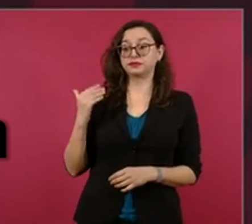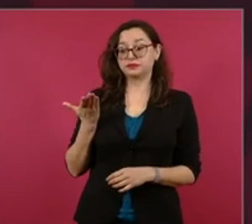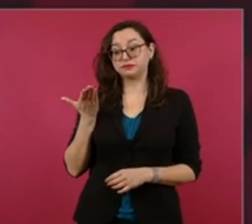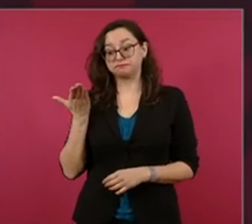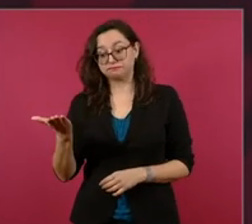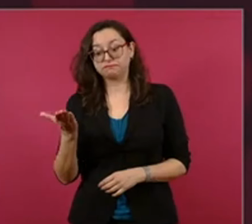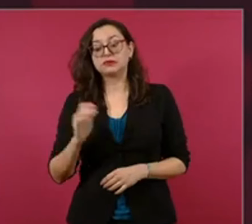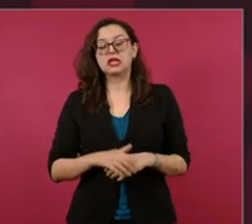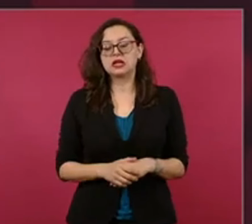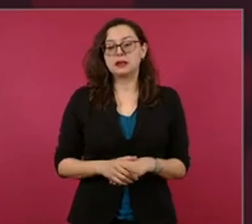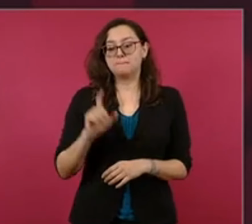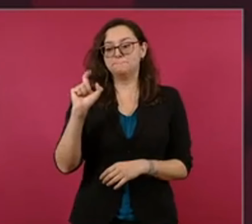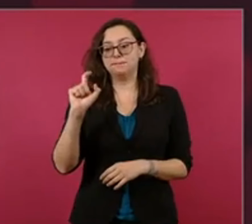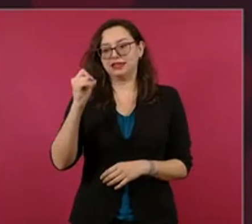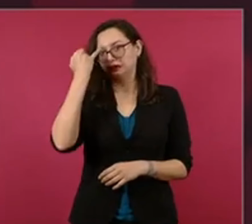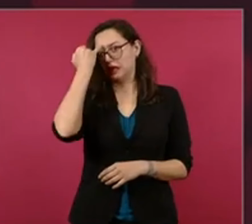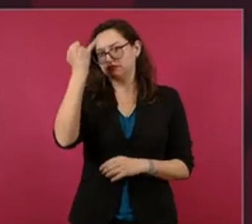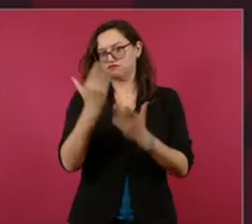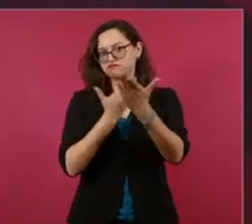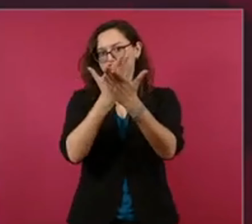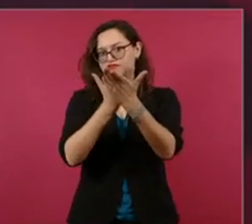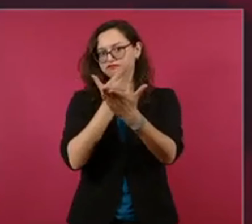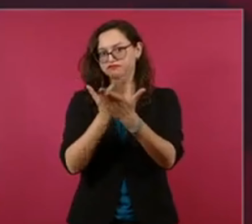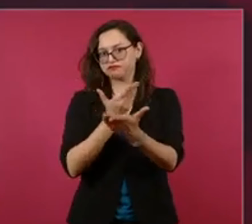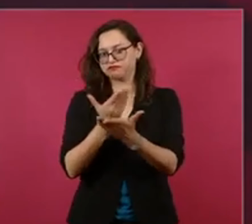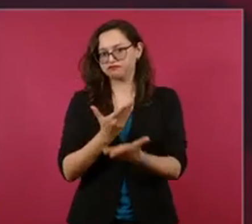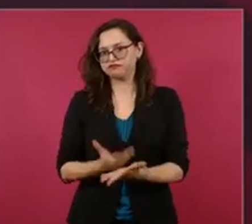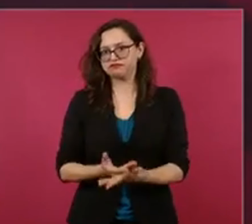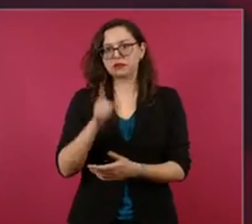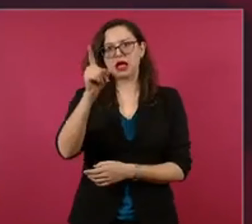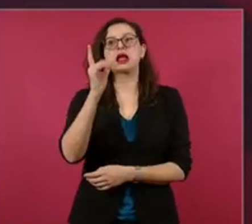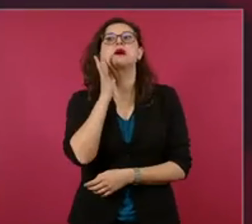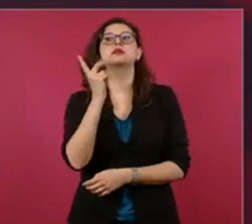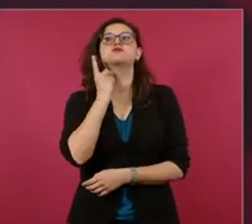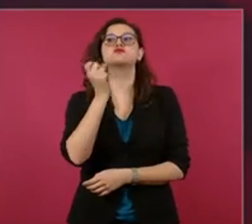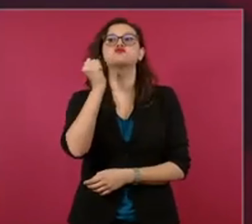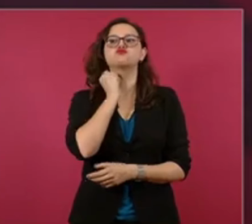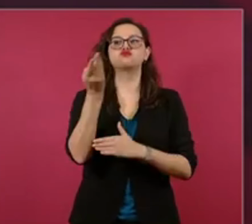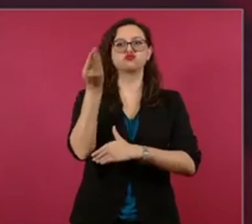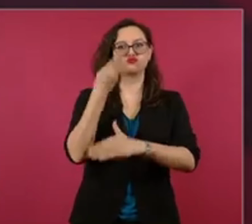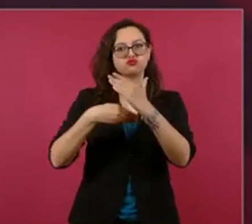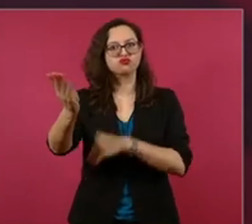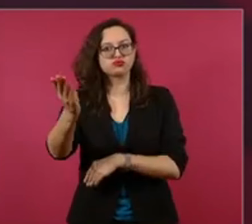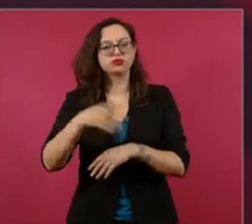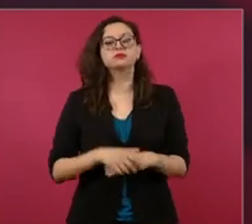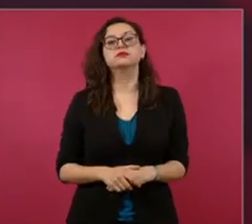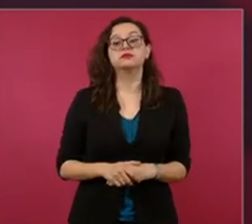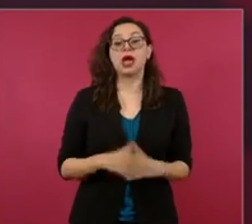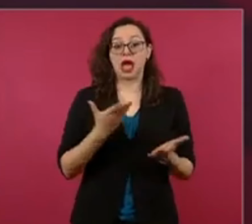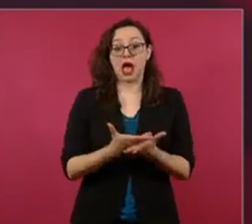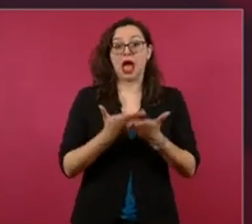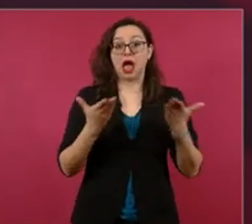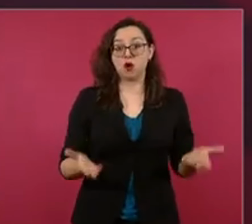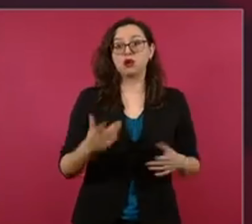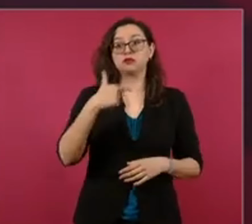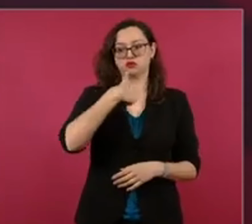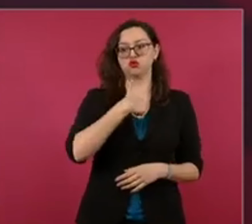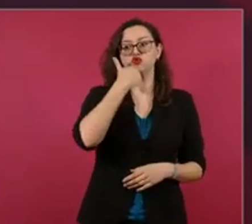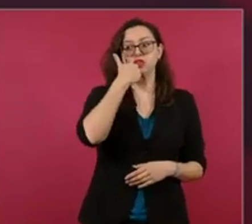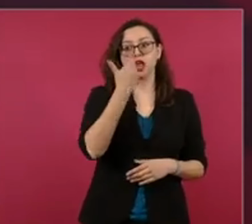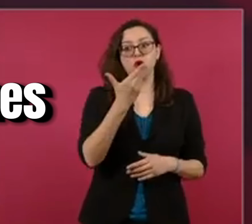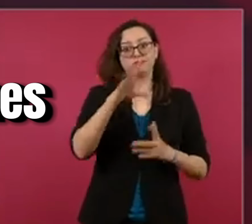que se enviaron, algunos programas sociales que yo impulsé durante la campaña. Quienes